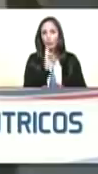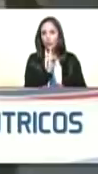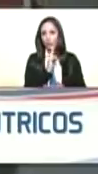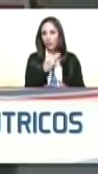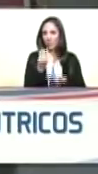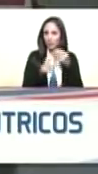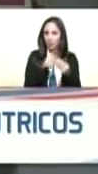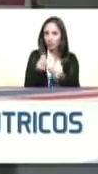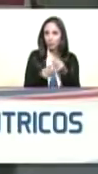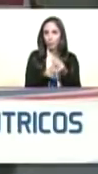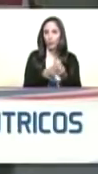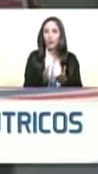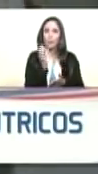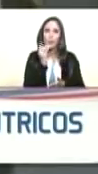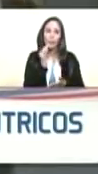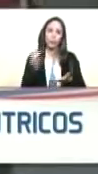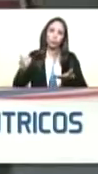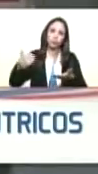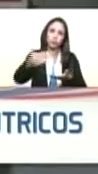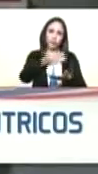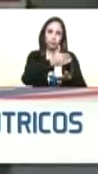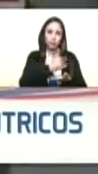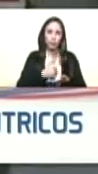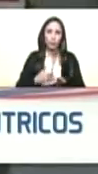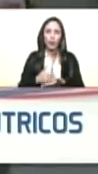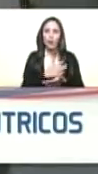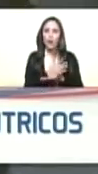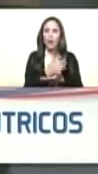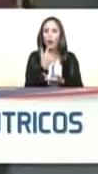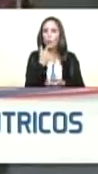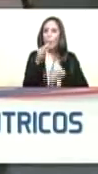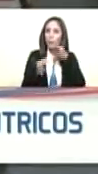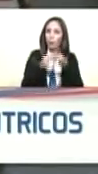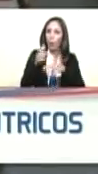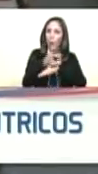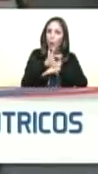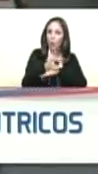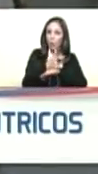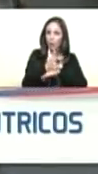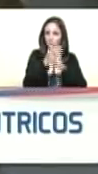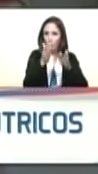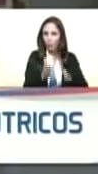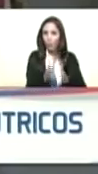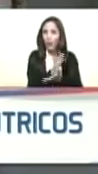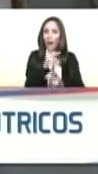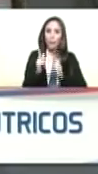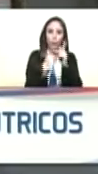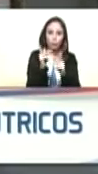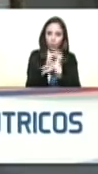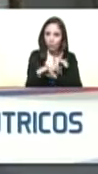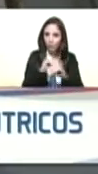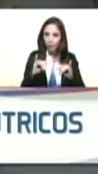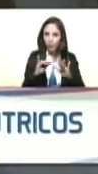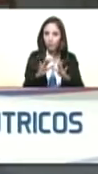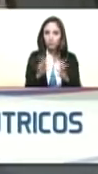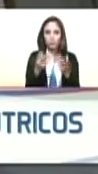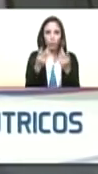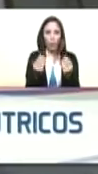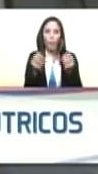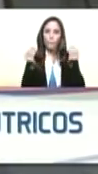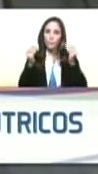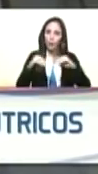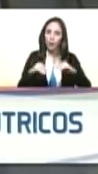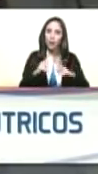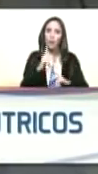integral, como lo decía el gobernador, no se queda solo en el hecho de producir, en el hecho industrial, en lo que decía